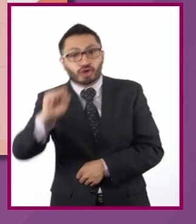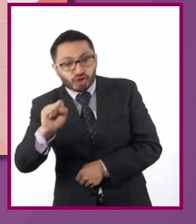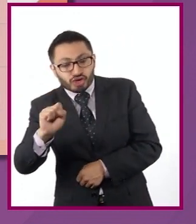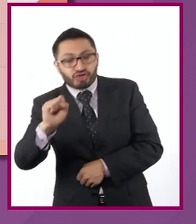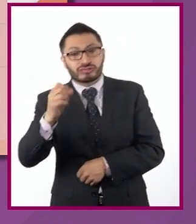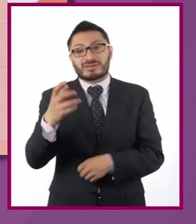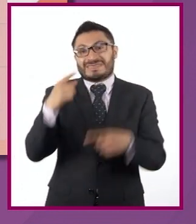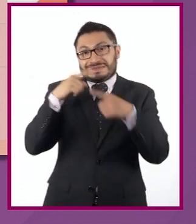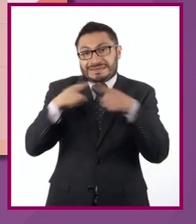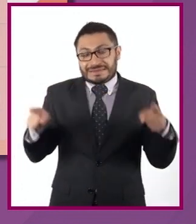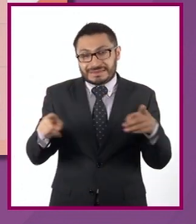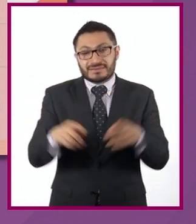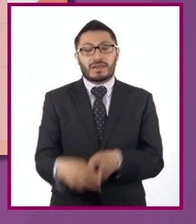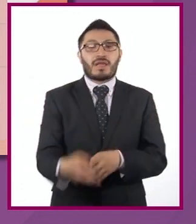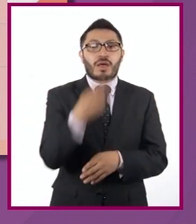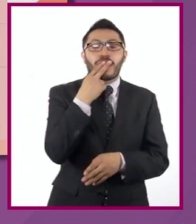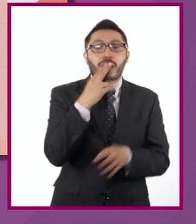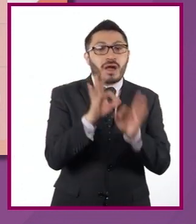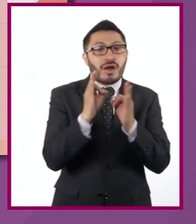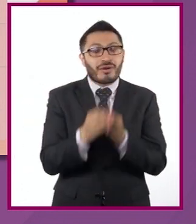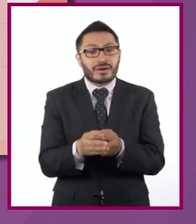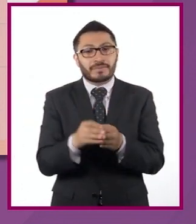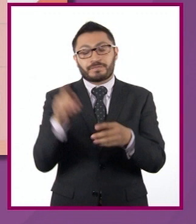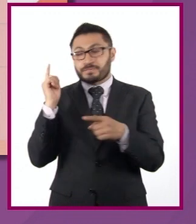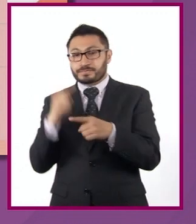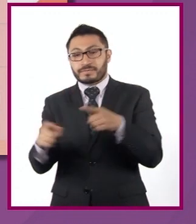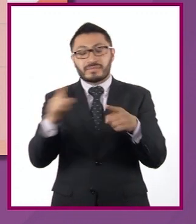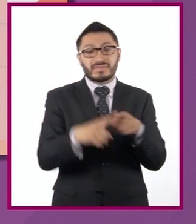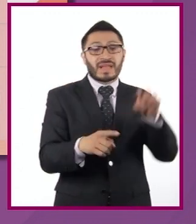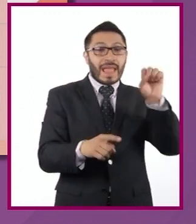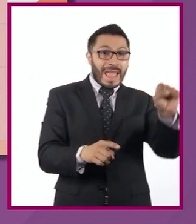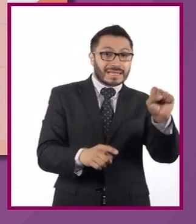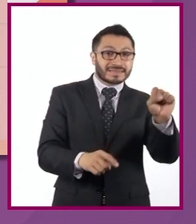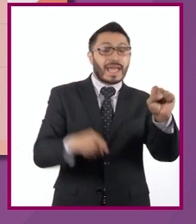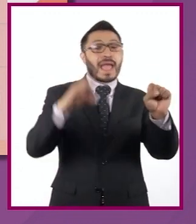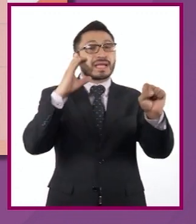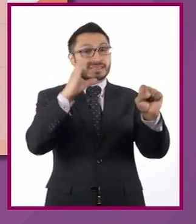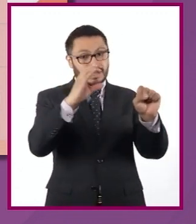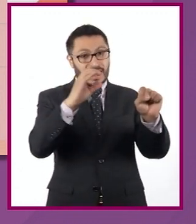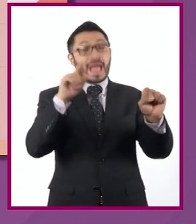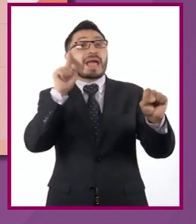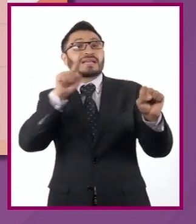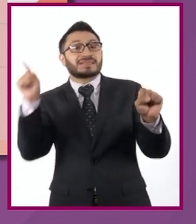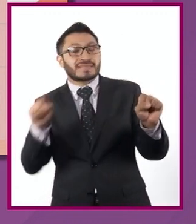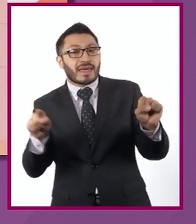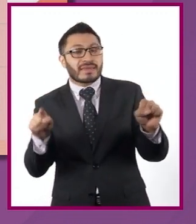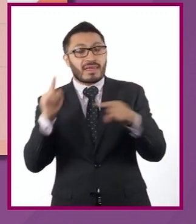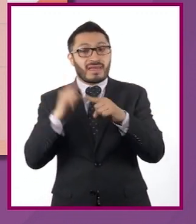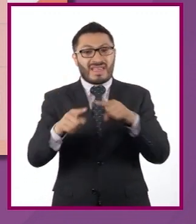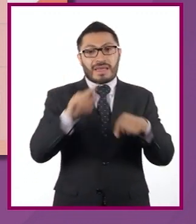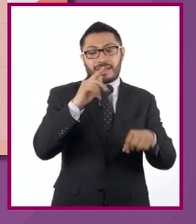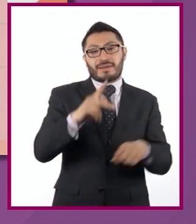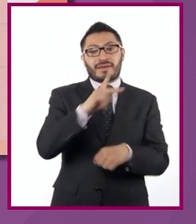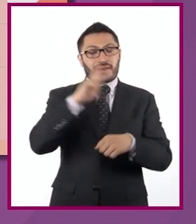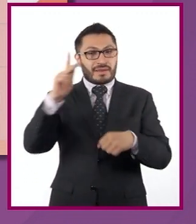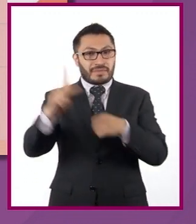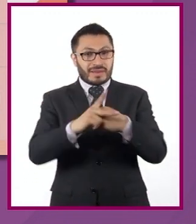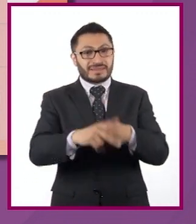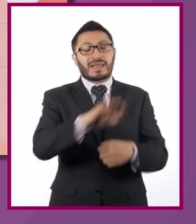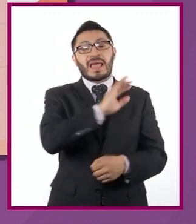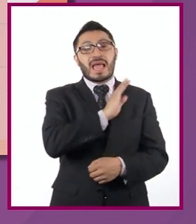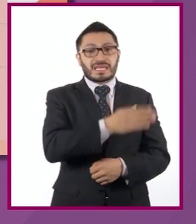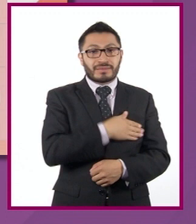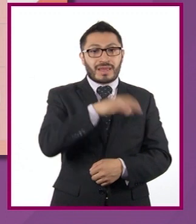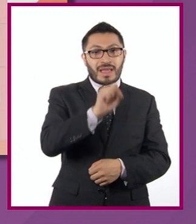estamos. Usos. Distinción entre S y C, Z. Países: España.